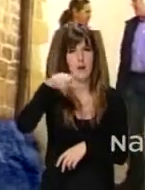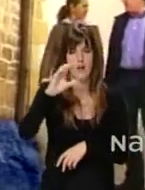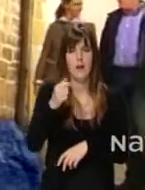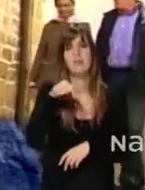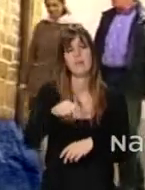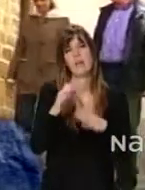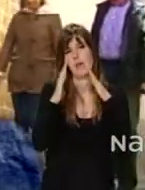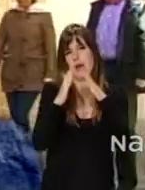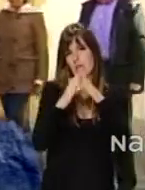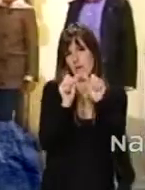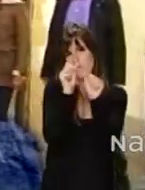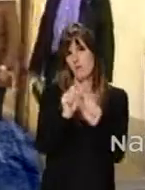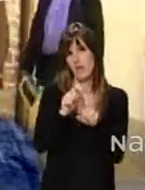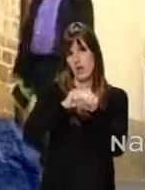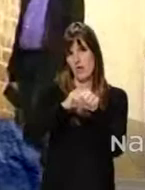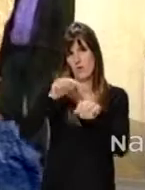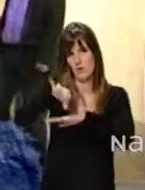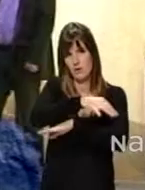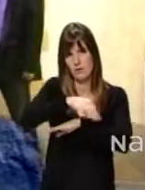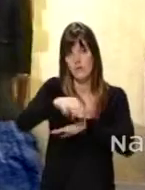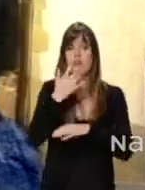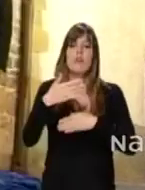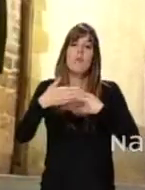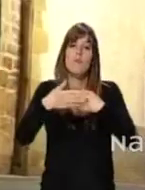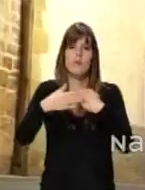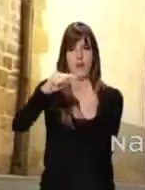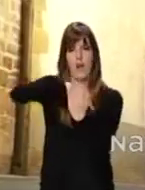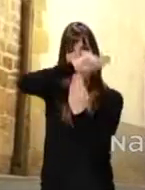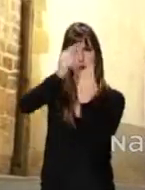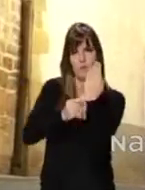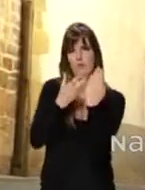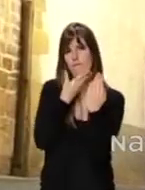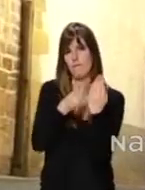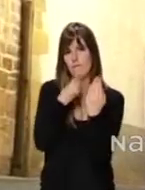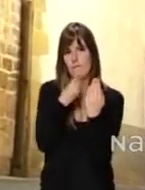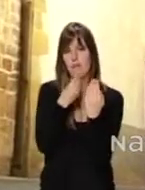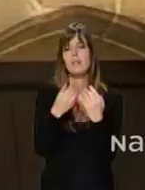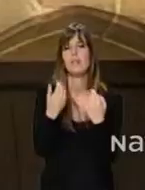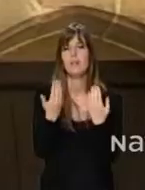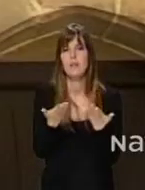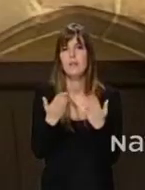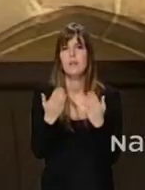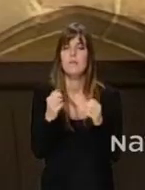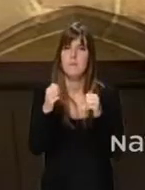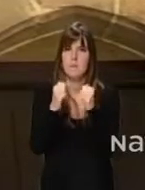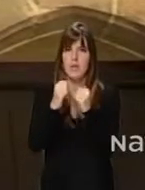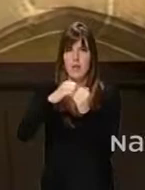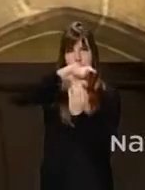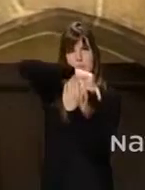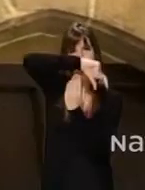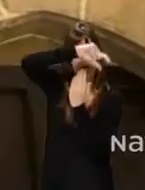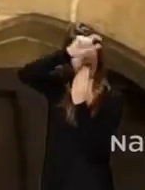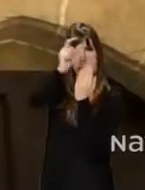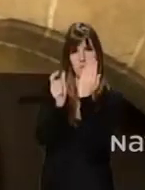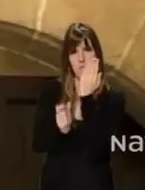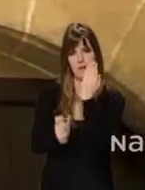decir prototipo. Tiene un arco de la puerta impresionante. Unas dovelas que se llaman las piezas de piedra, piezas por decir de alguna